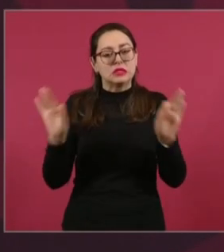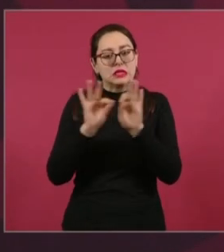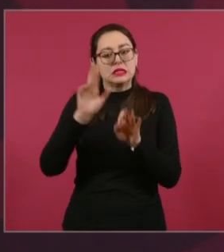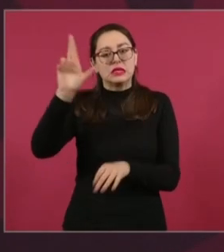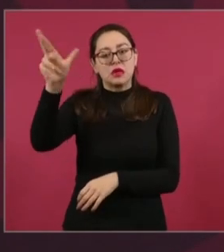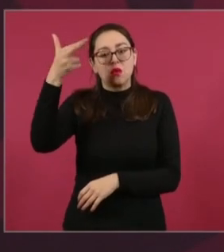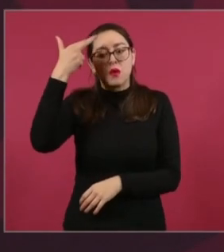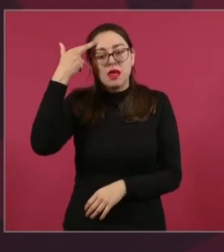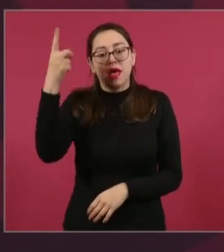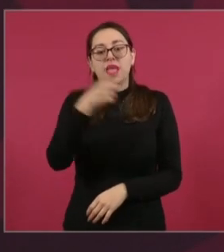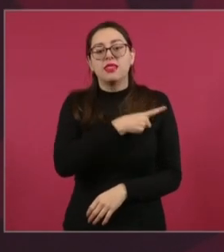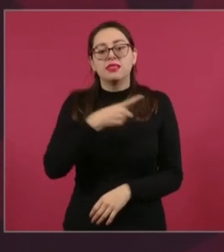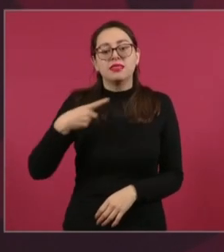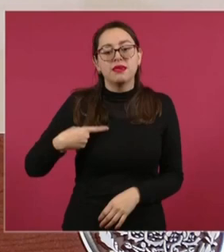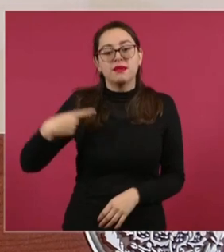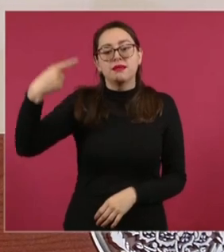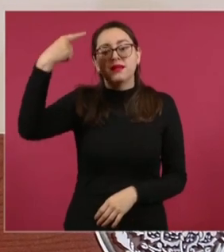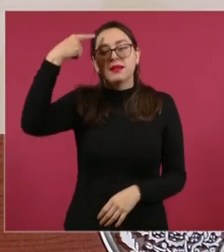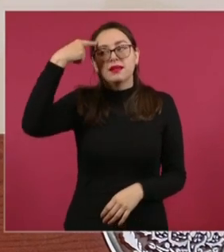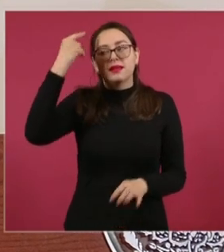tener autoridad moral